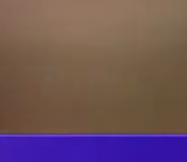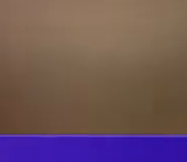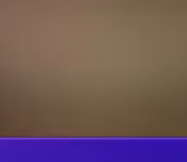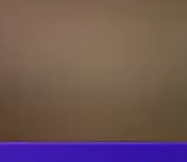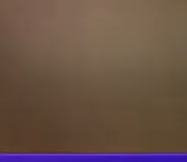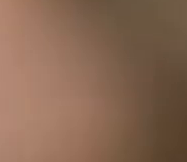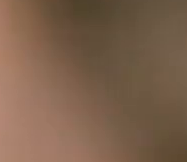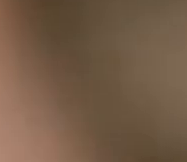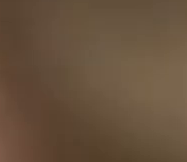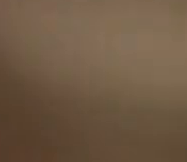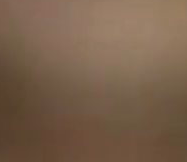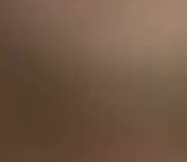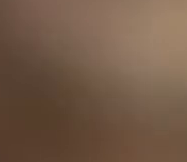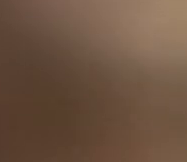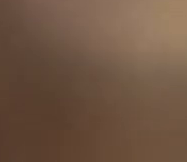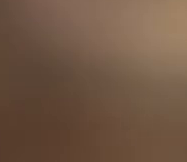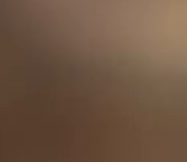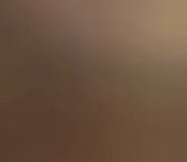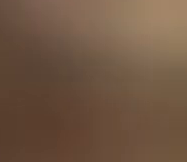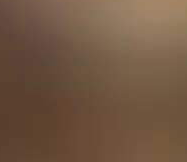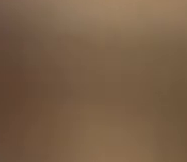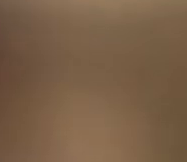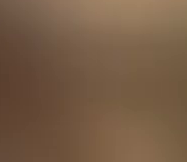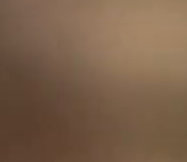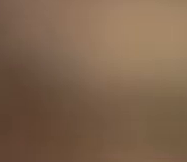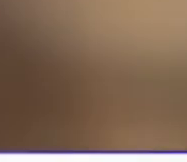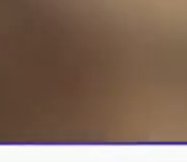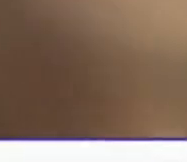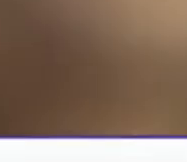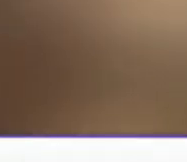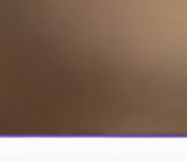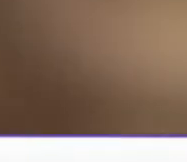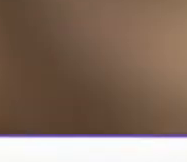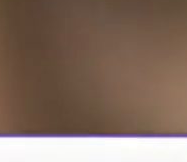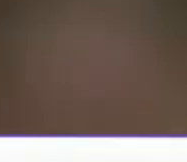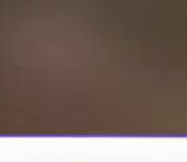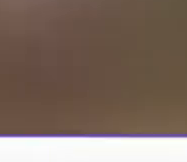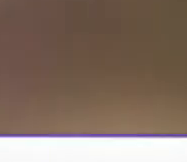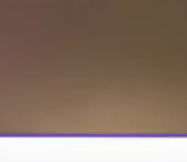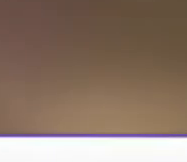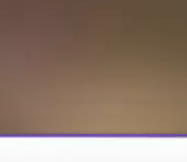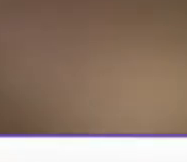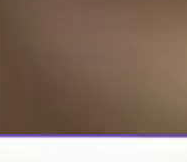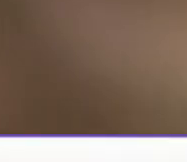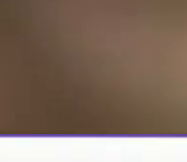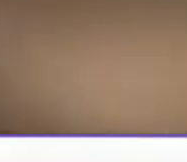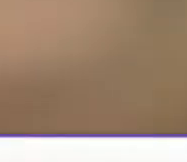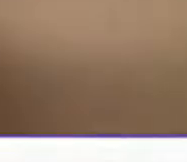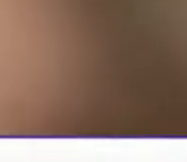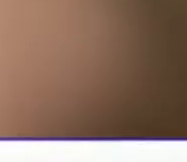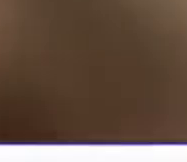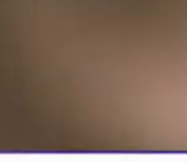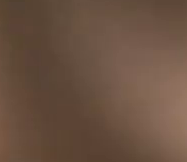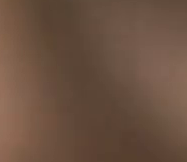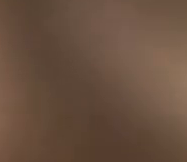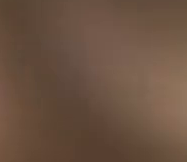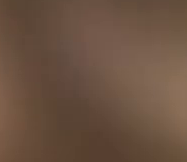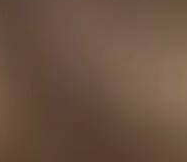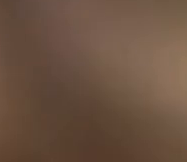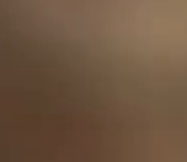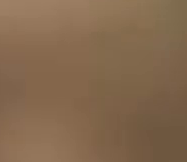conversar con él, tendrá sus criterios. Vi que me quiere crucificar por algo que no es